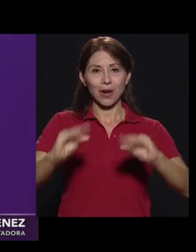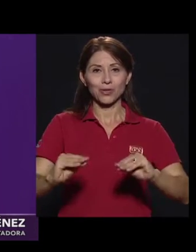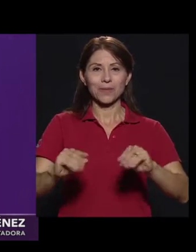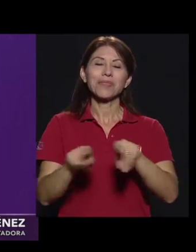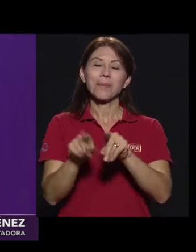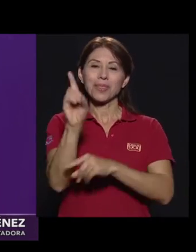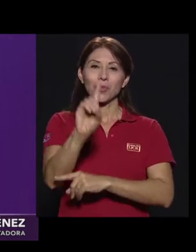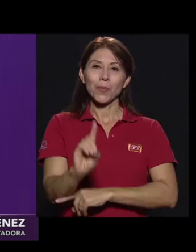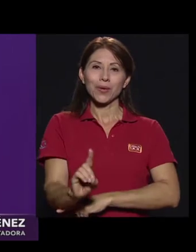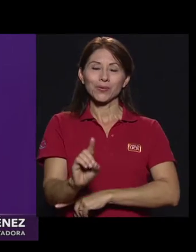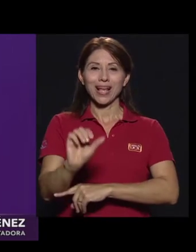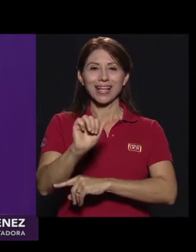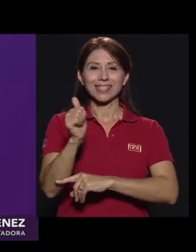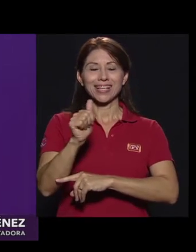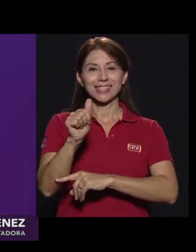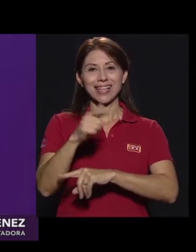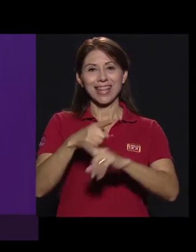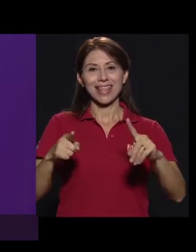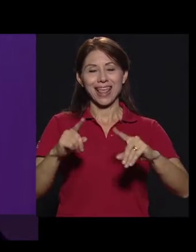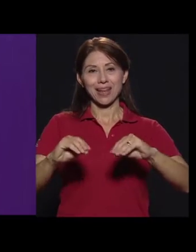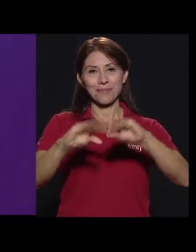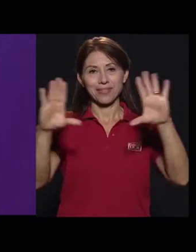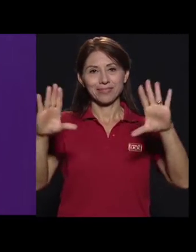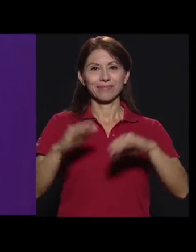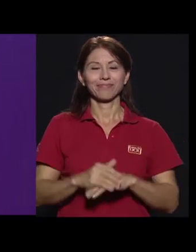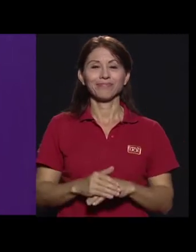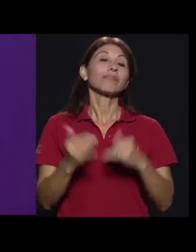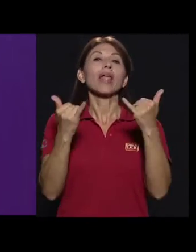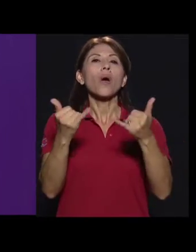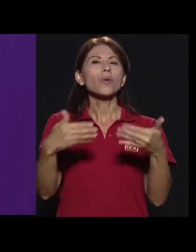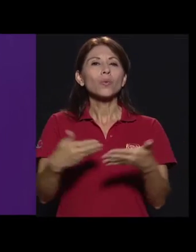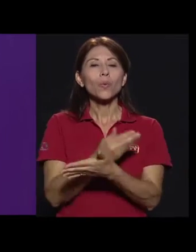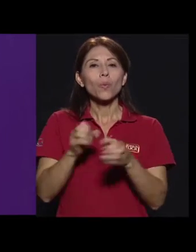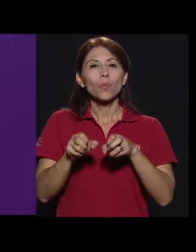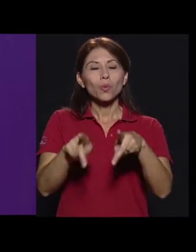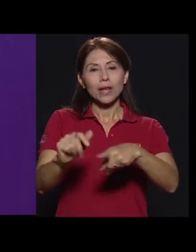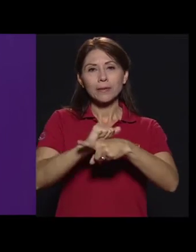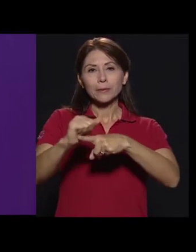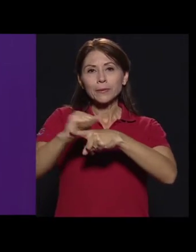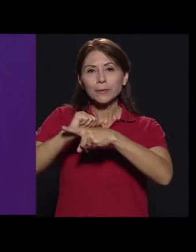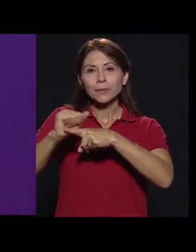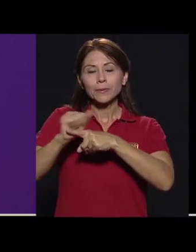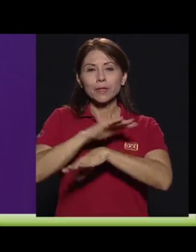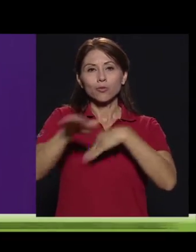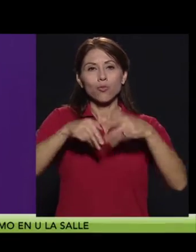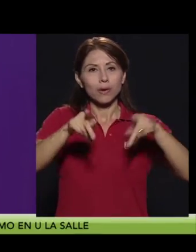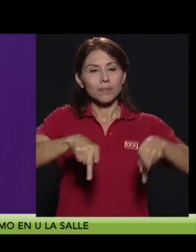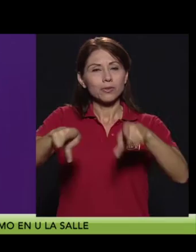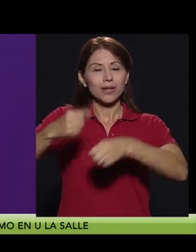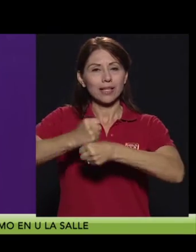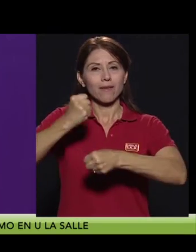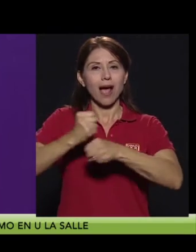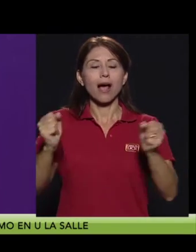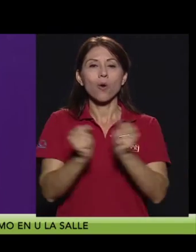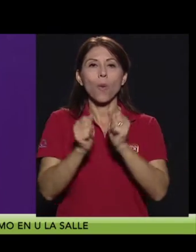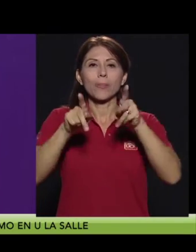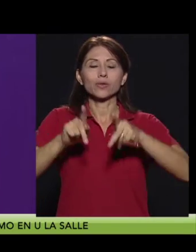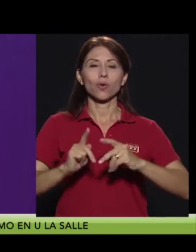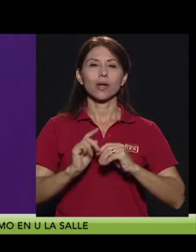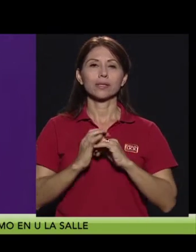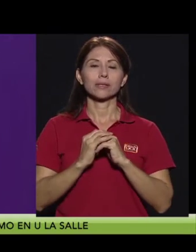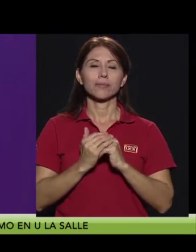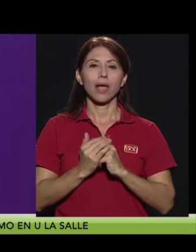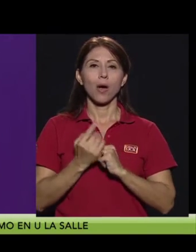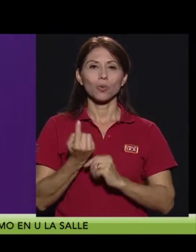domingos a las 10 y 30 de la mañana. Y ahora vamos a hablar de una nueva oportunidad de capacitación para todas las personas que trabajan con población con